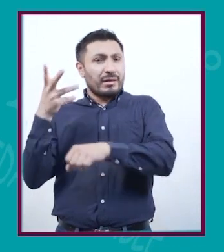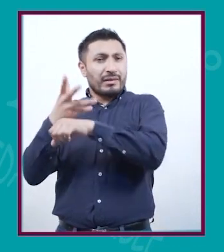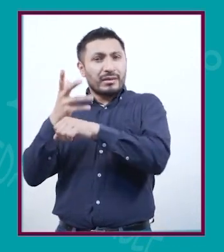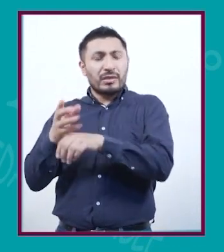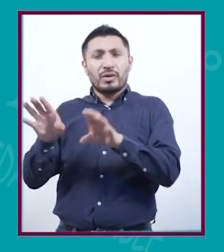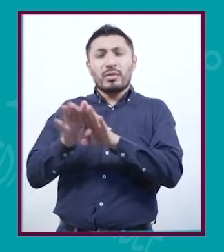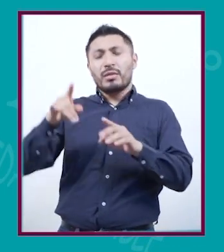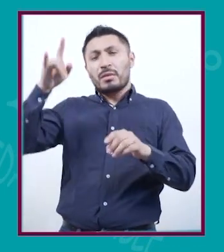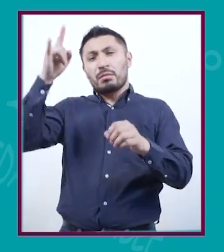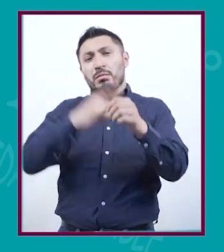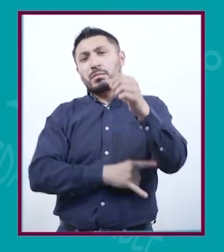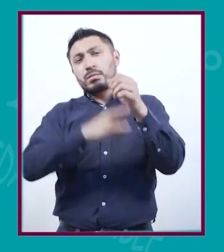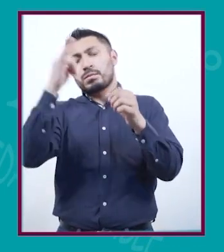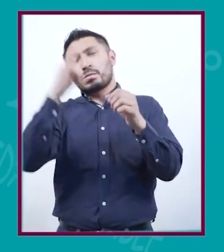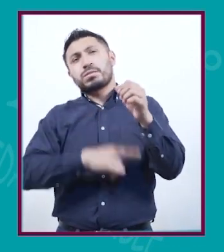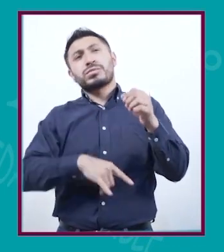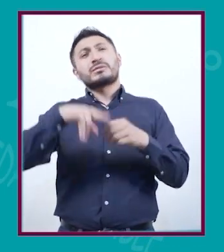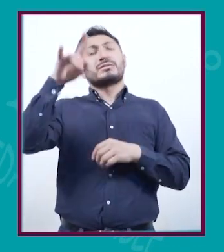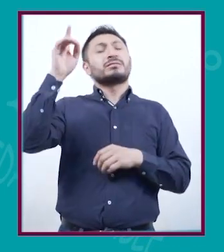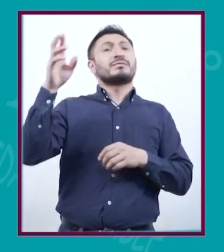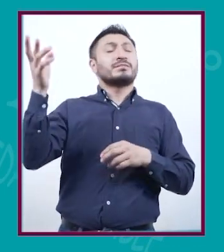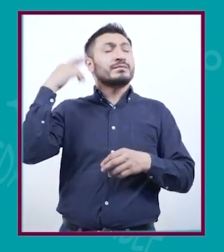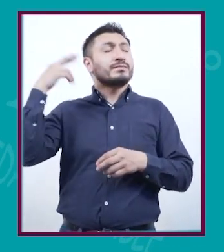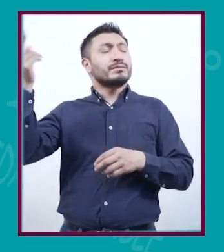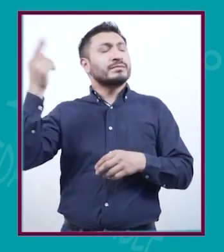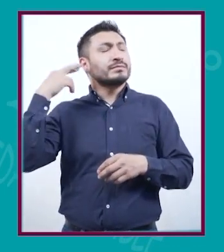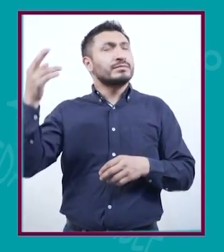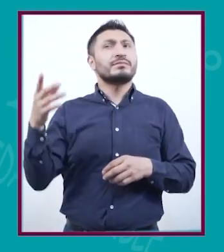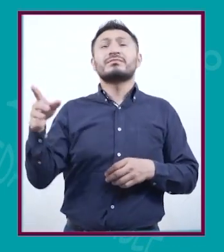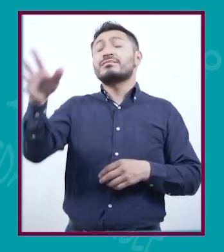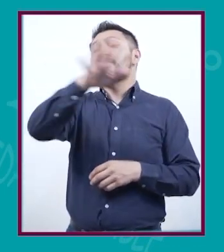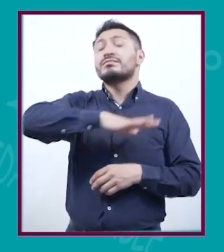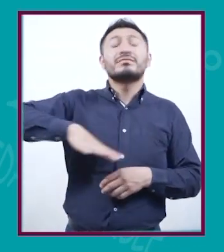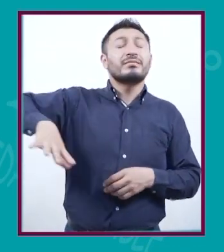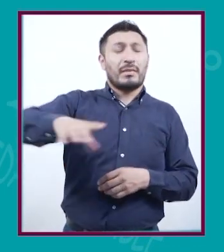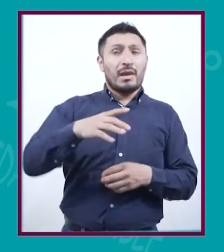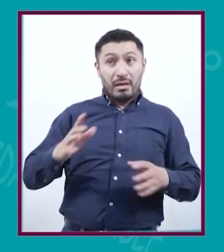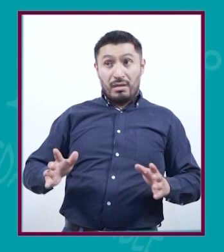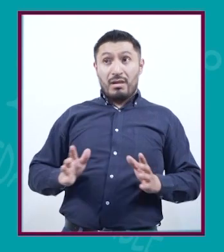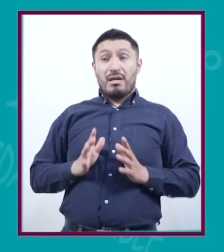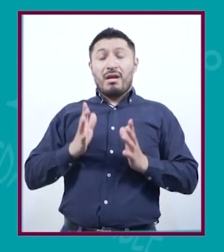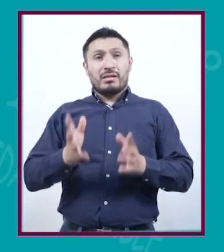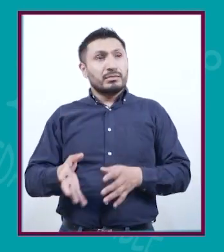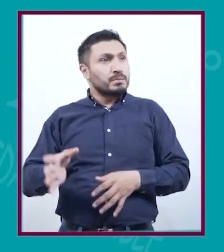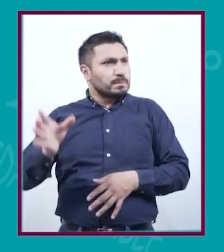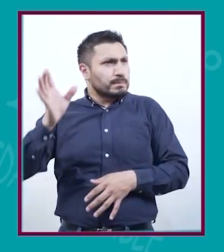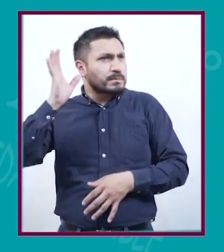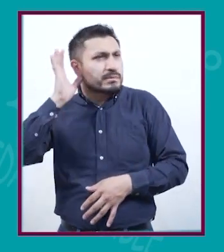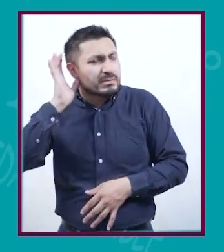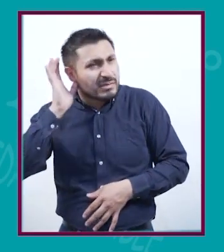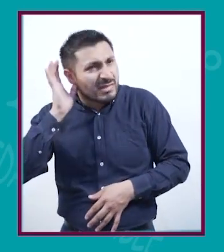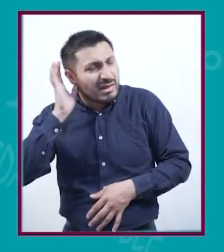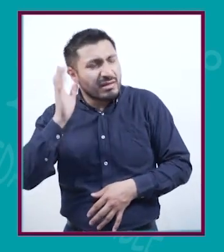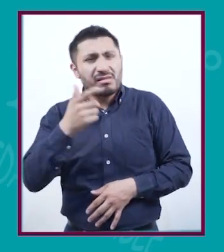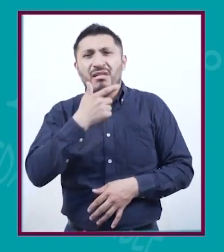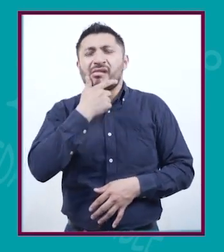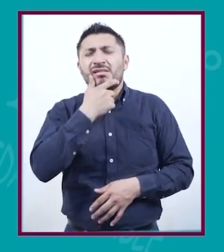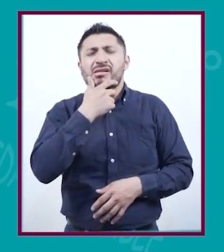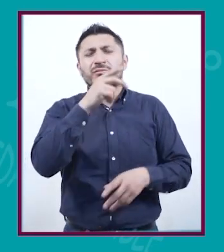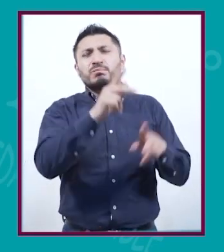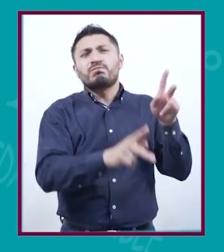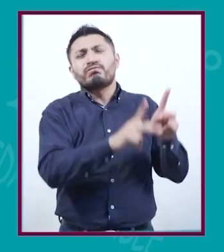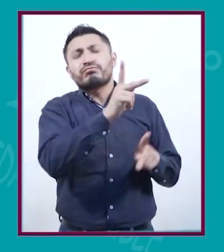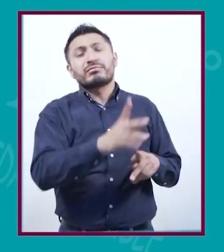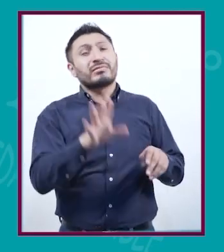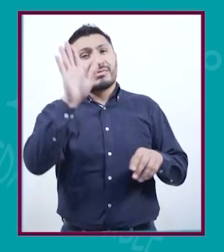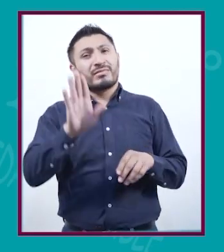estadounidense hizo un escaneo rutinario del espectro radioeléctrico y se sorprendió al escuchar una conversación en inglés, por